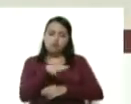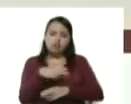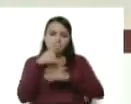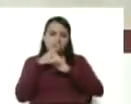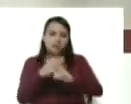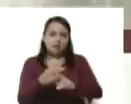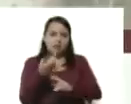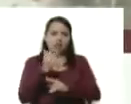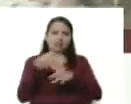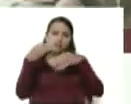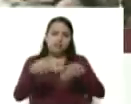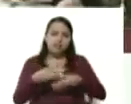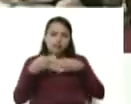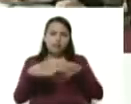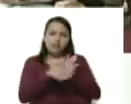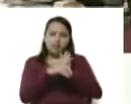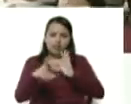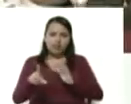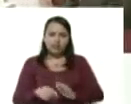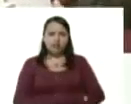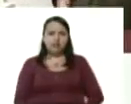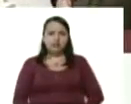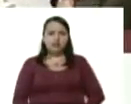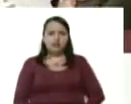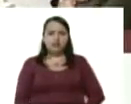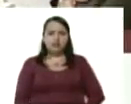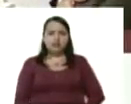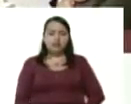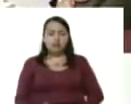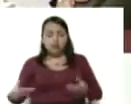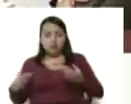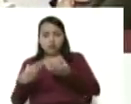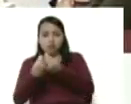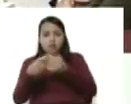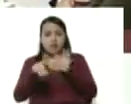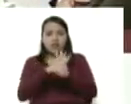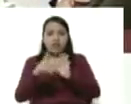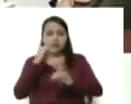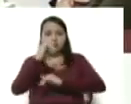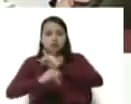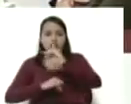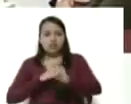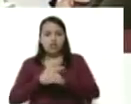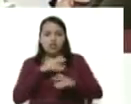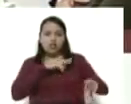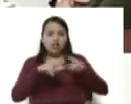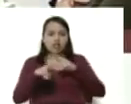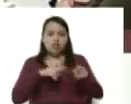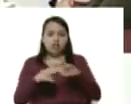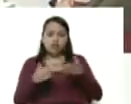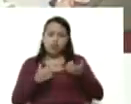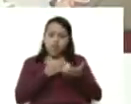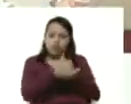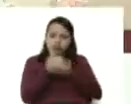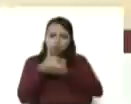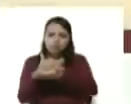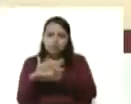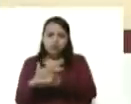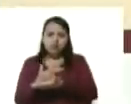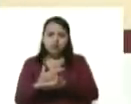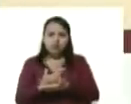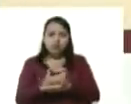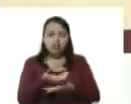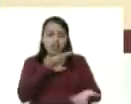será siempre la legalidad, el apego al derecho internacional, el apego a las relaciones de cooperación, a la